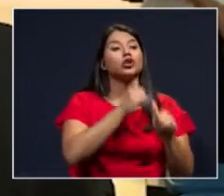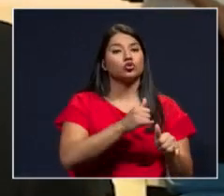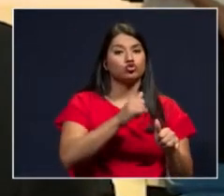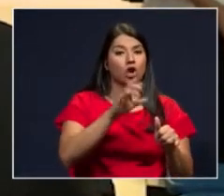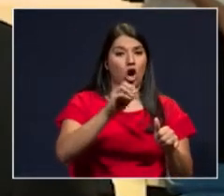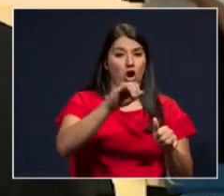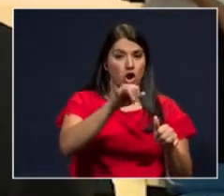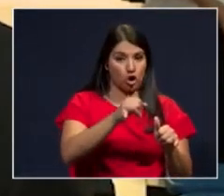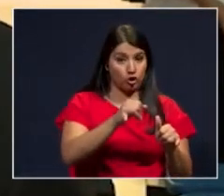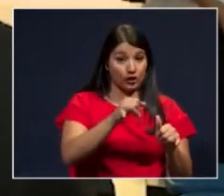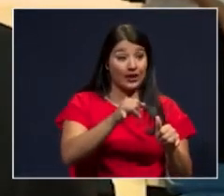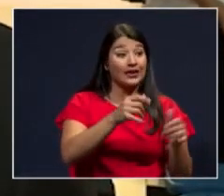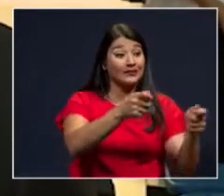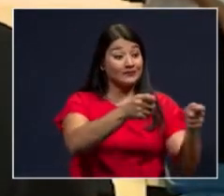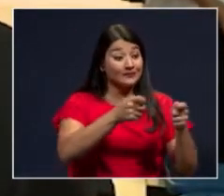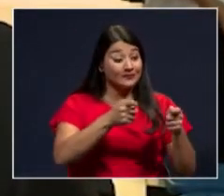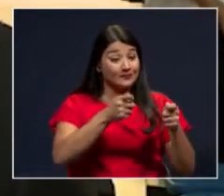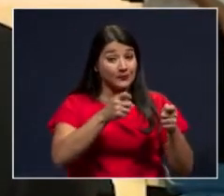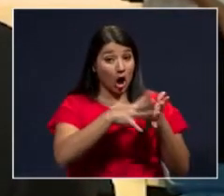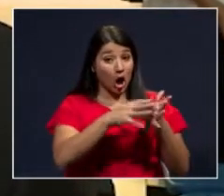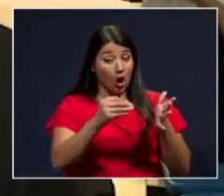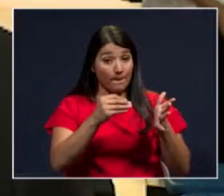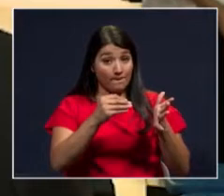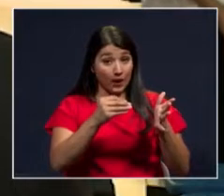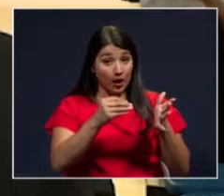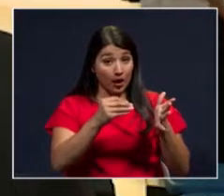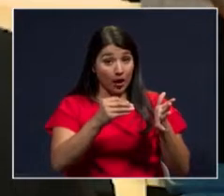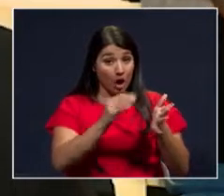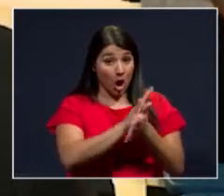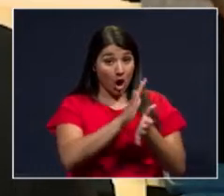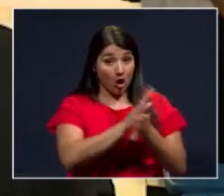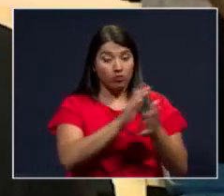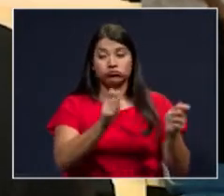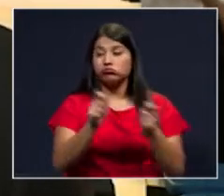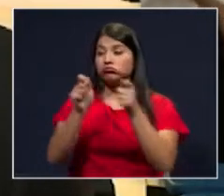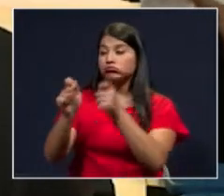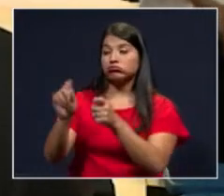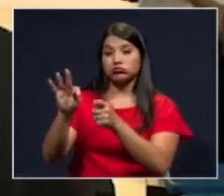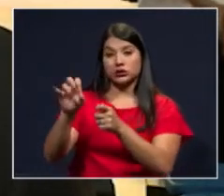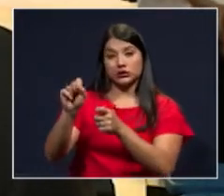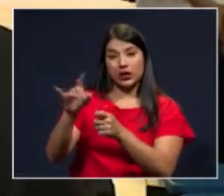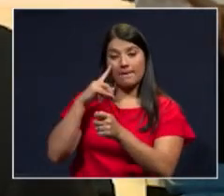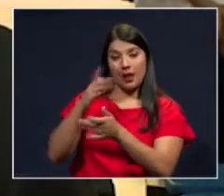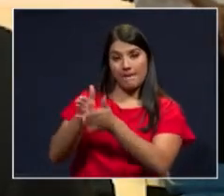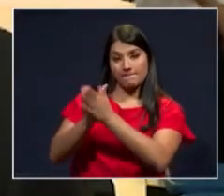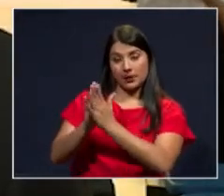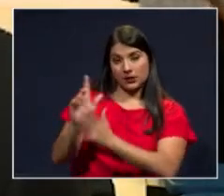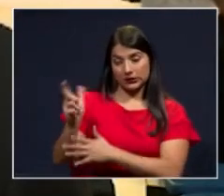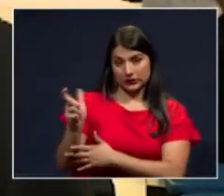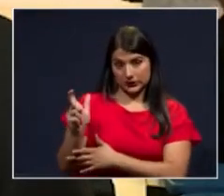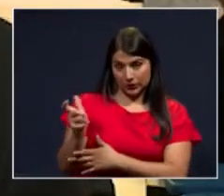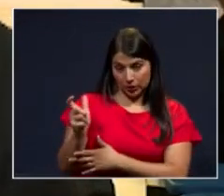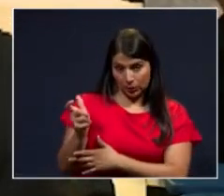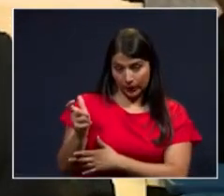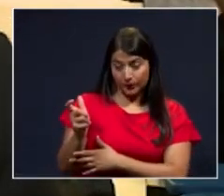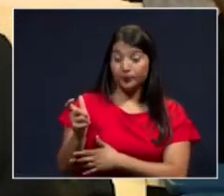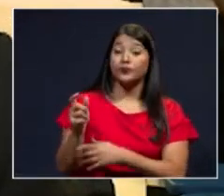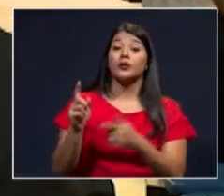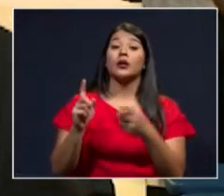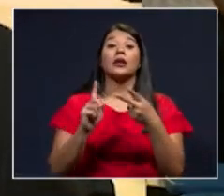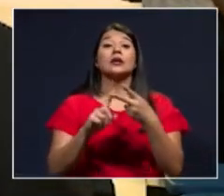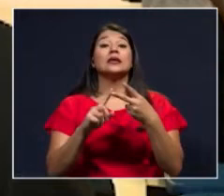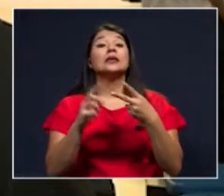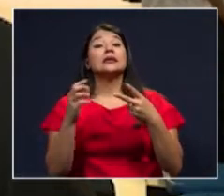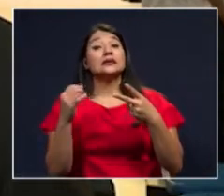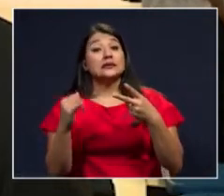denuncia de ese robo que pudo haber hecho ante el organismo de investigación judicial o bien ante la policía administrativa. En caso